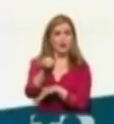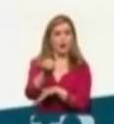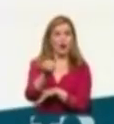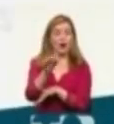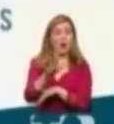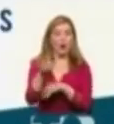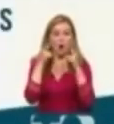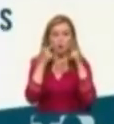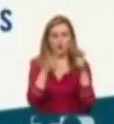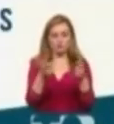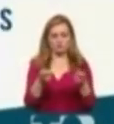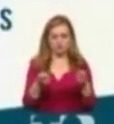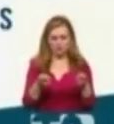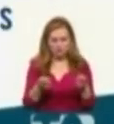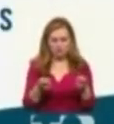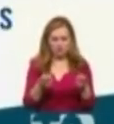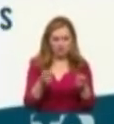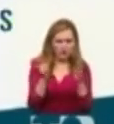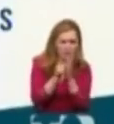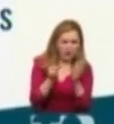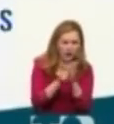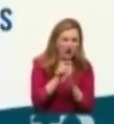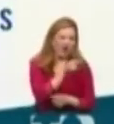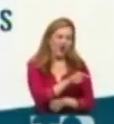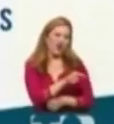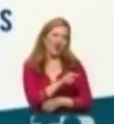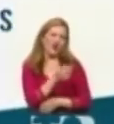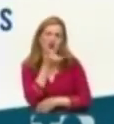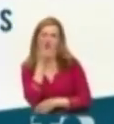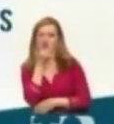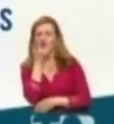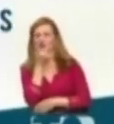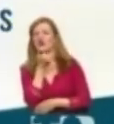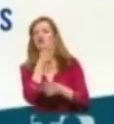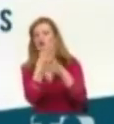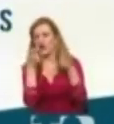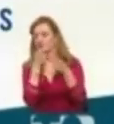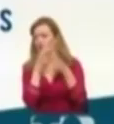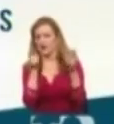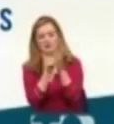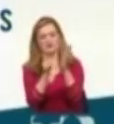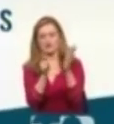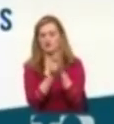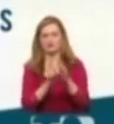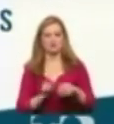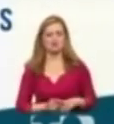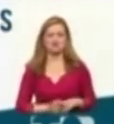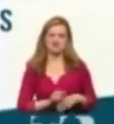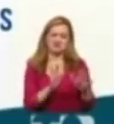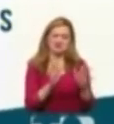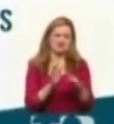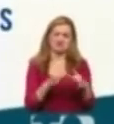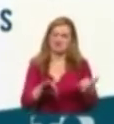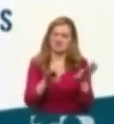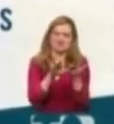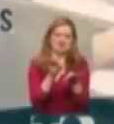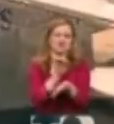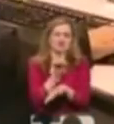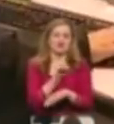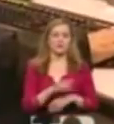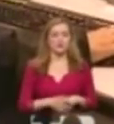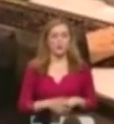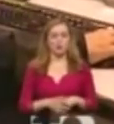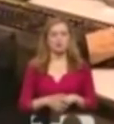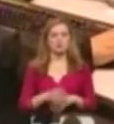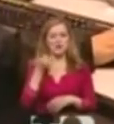retirado, lo justifica diciendo que el dispositivo de vigilancia electrónico emite alarma falsa y no hay novedades relevantes. No